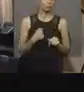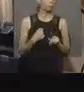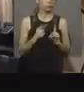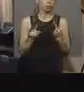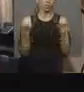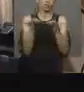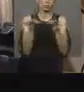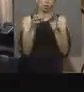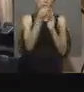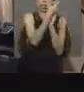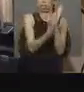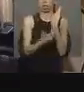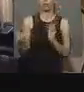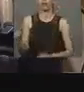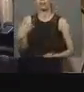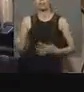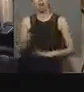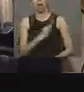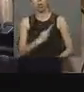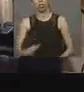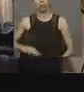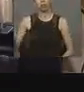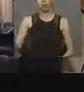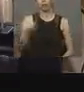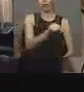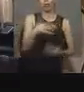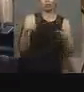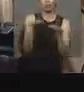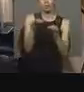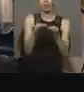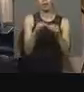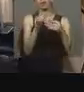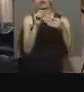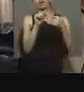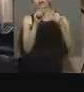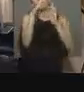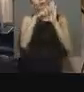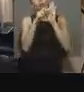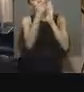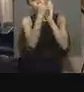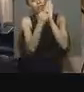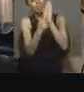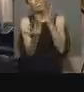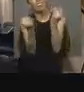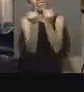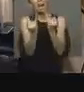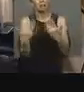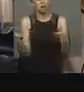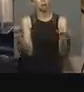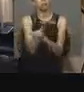detallar, porque lo hizo la diputada Cariobres, lo han hecho otros diputados, cada una de las características del proyecto, pero sí